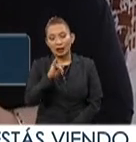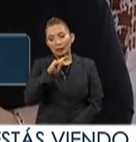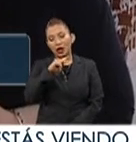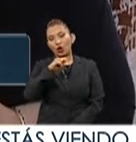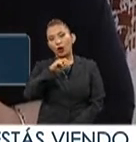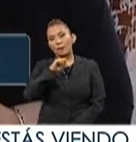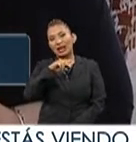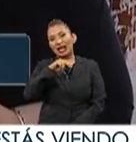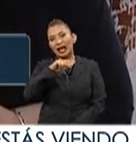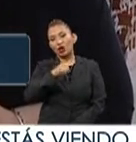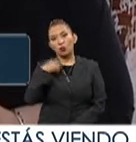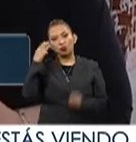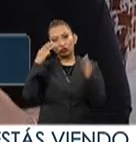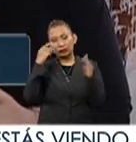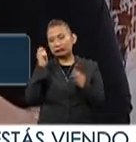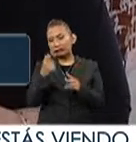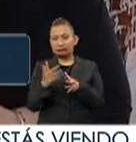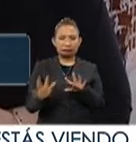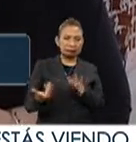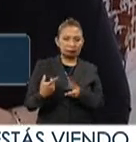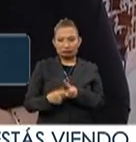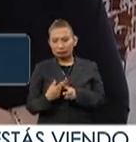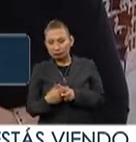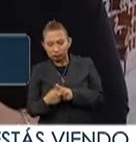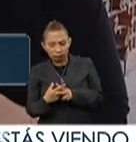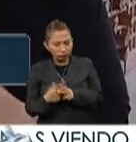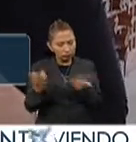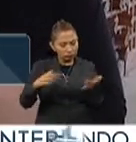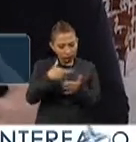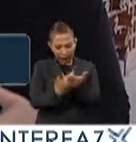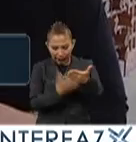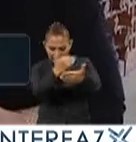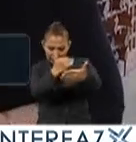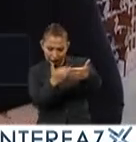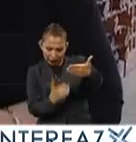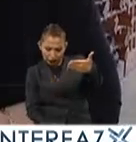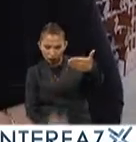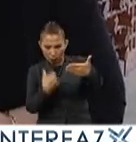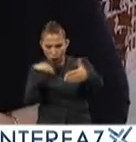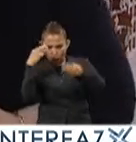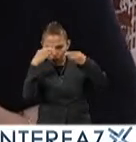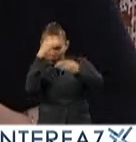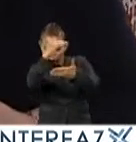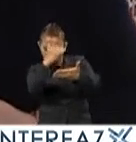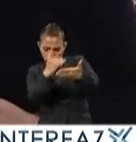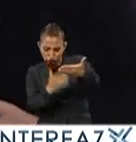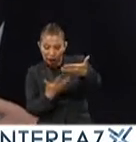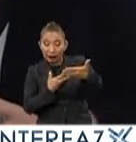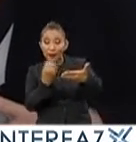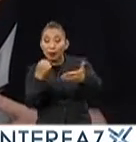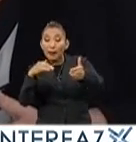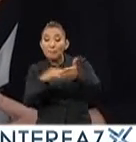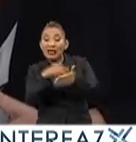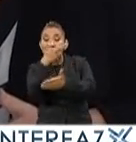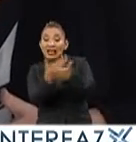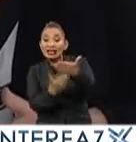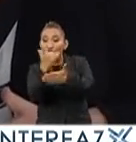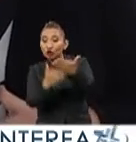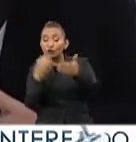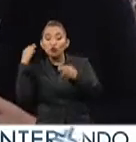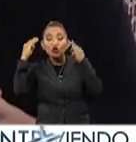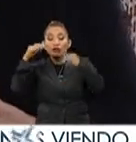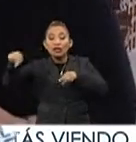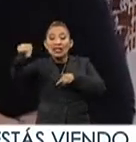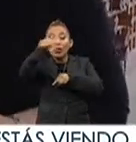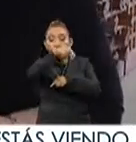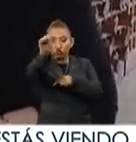de Museos. Se calcula que el registro iberoamericano va a contener 9,000 registros de museos. Hasta